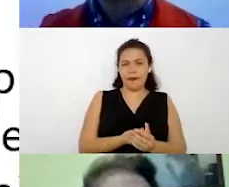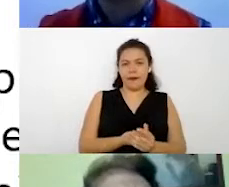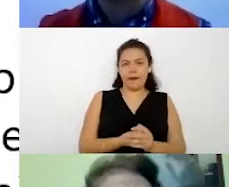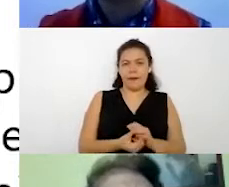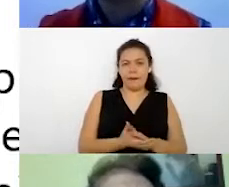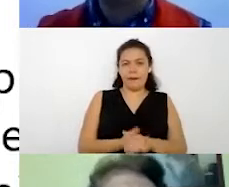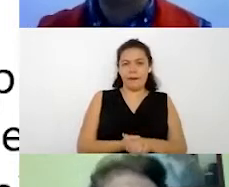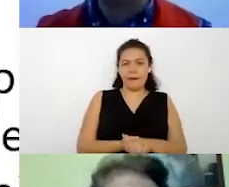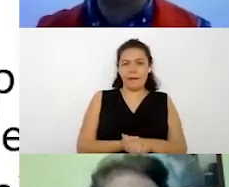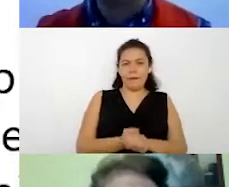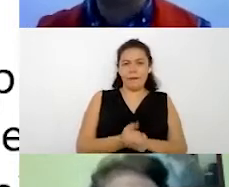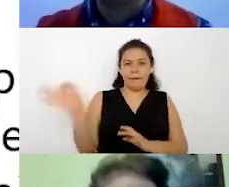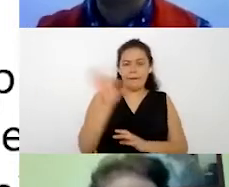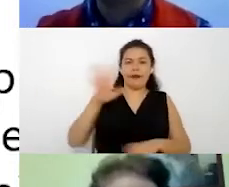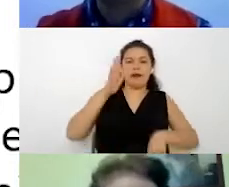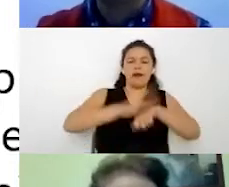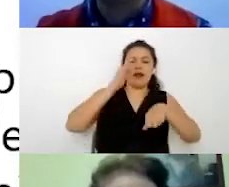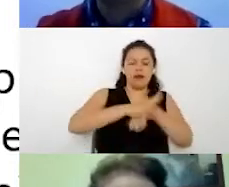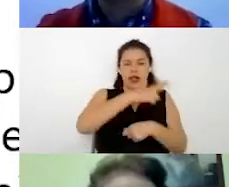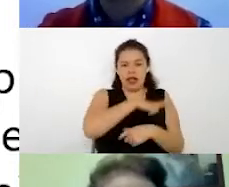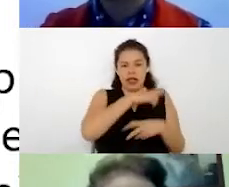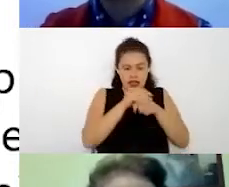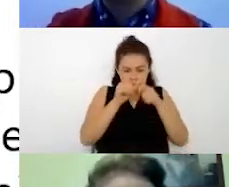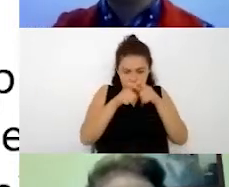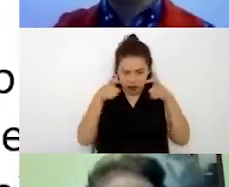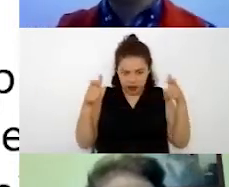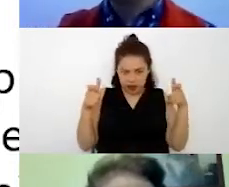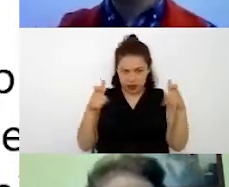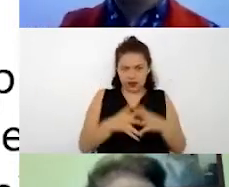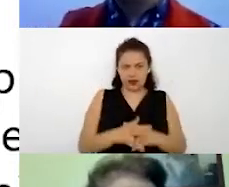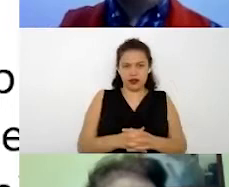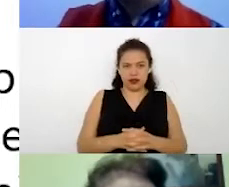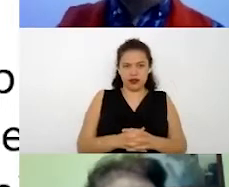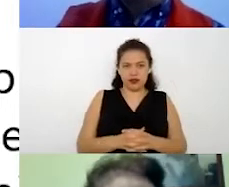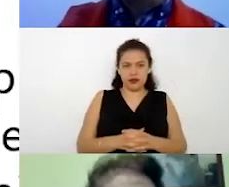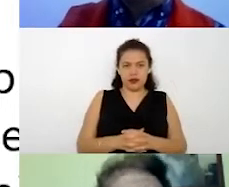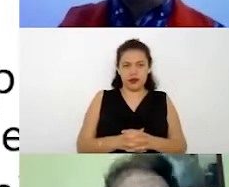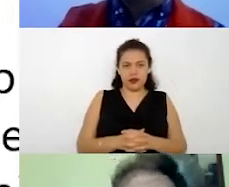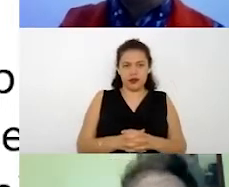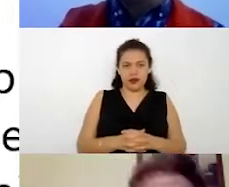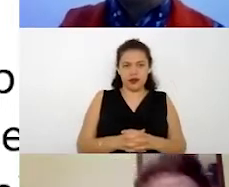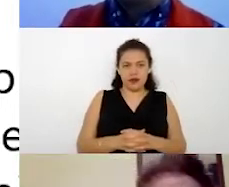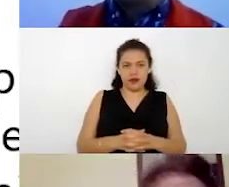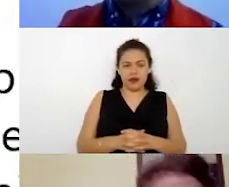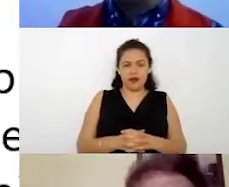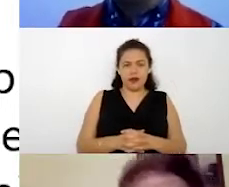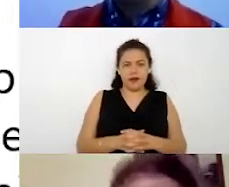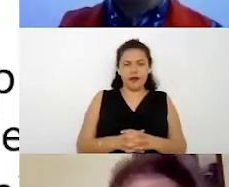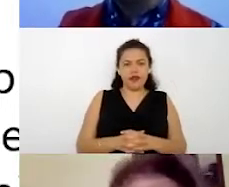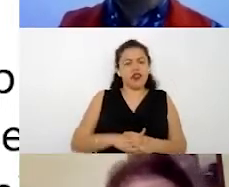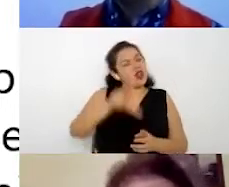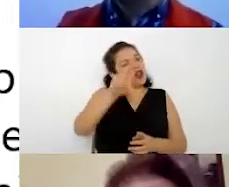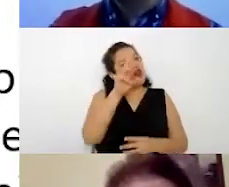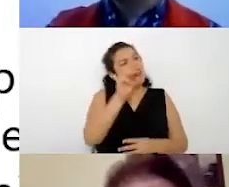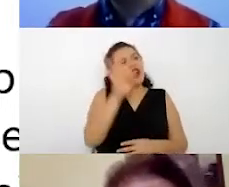¿Podría abrirse más la herida? Podría abrirse más la herida. No podría ser, a no ser que la